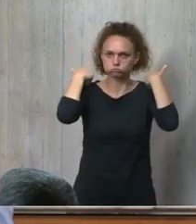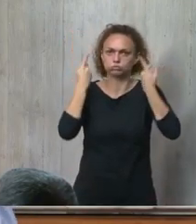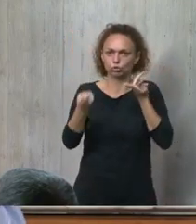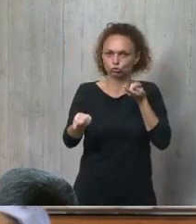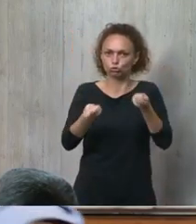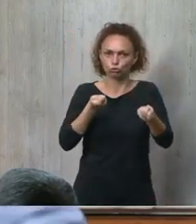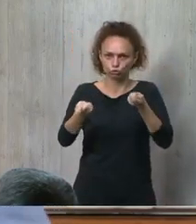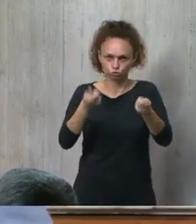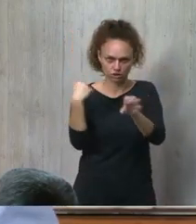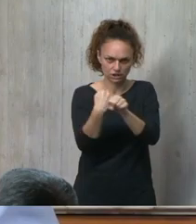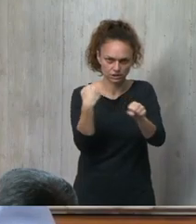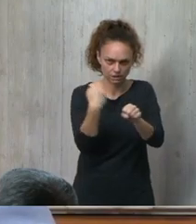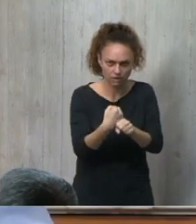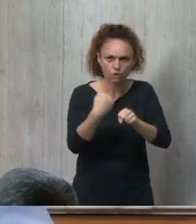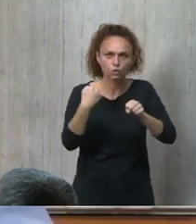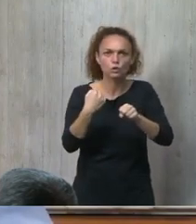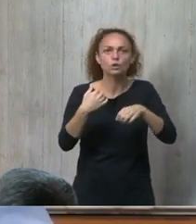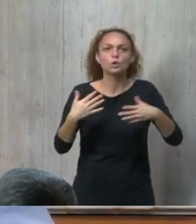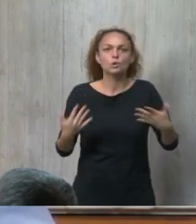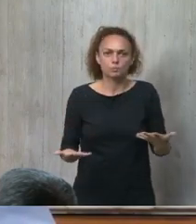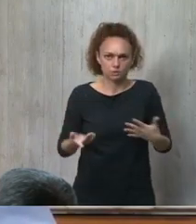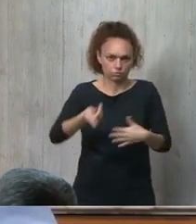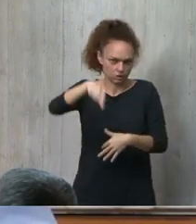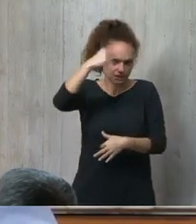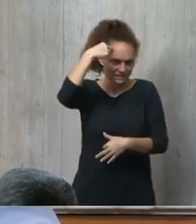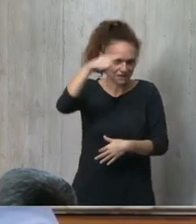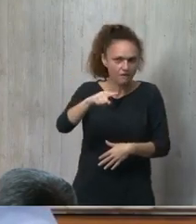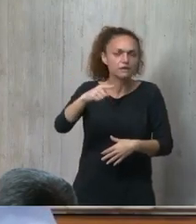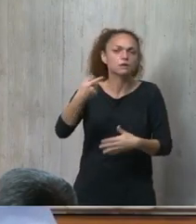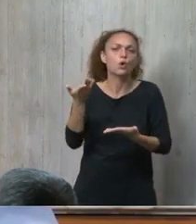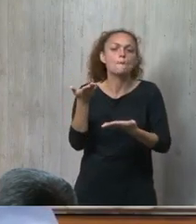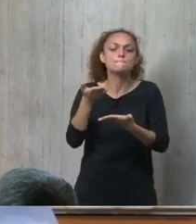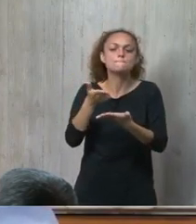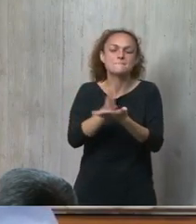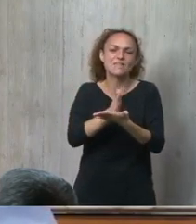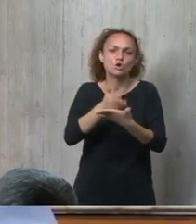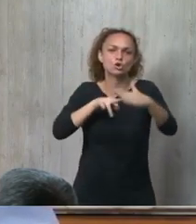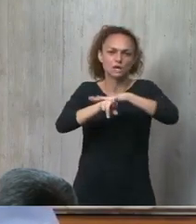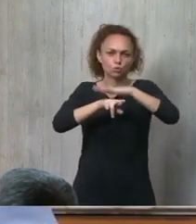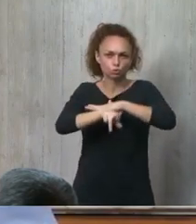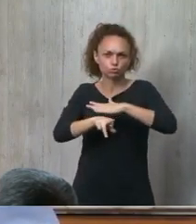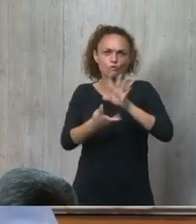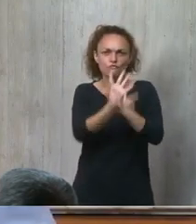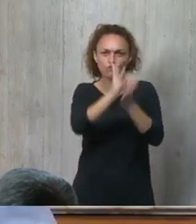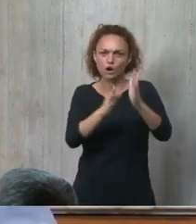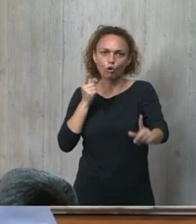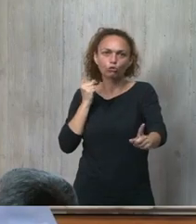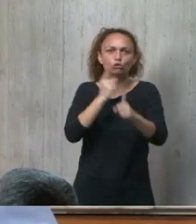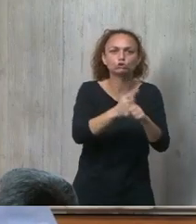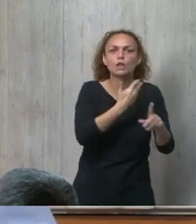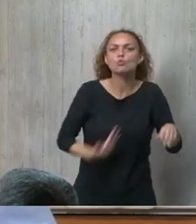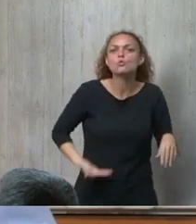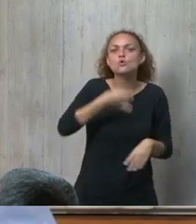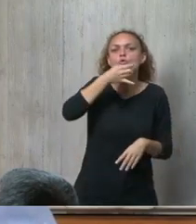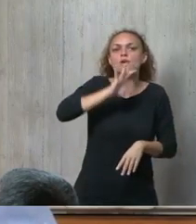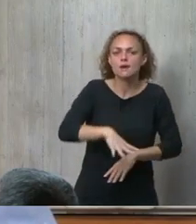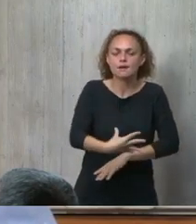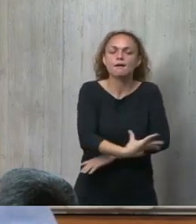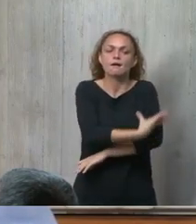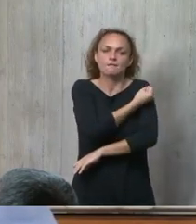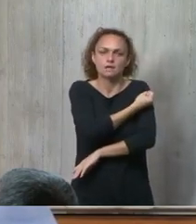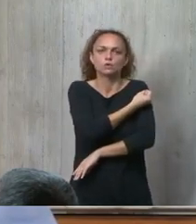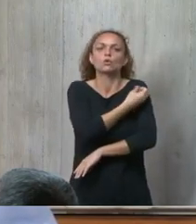como es sabido, los medios no son los suyos. Son básicamente los medios del Cabildo de Tenerife, aunque también ha intervenido la Unidad Militar